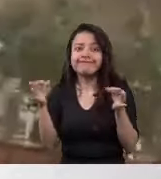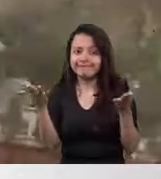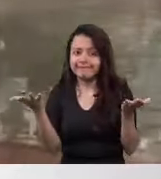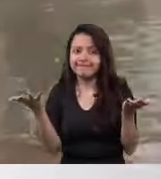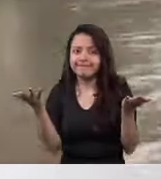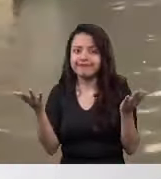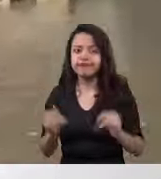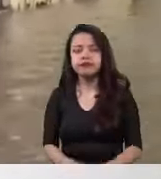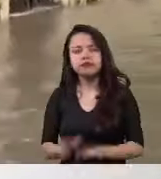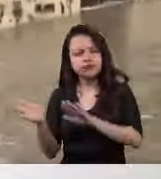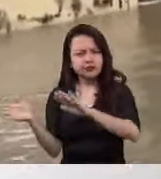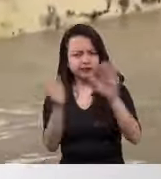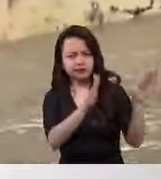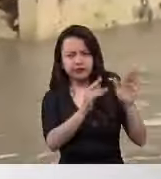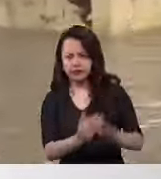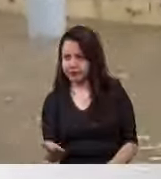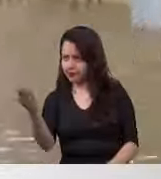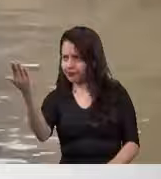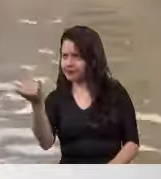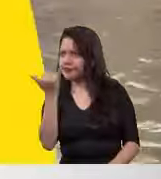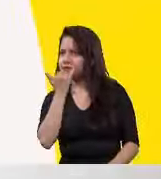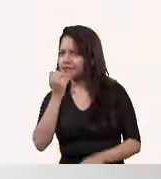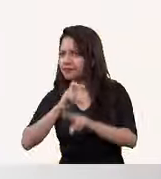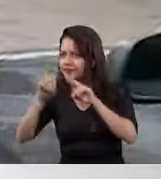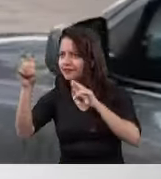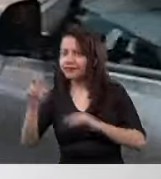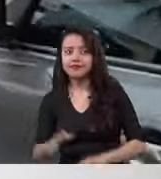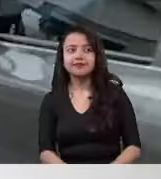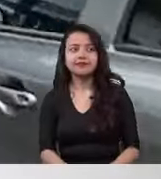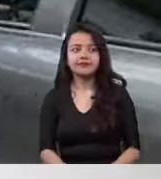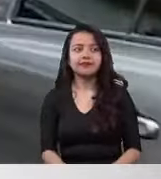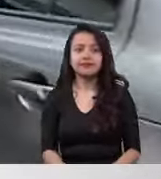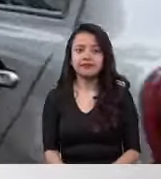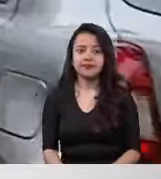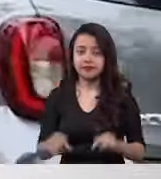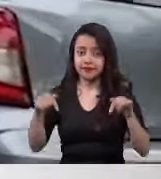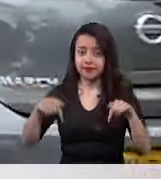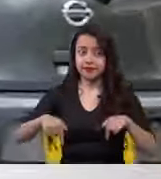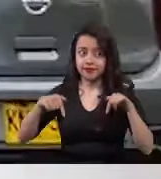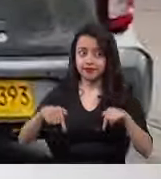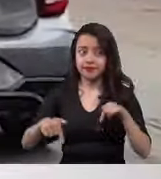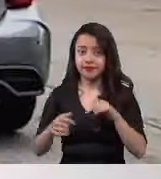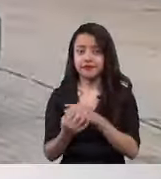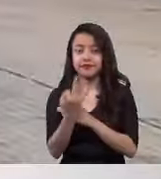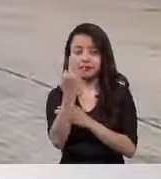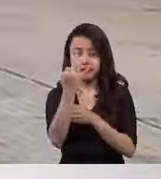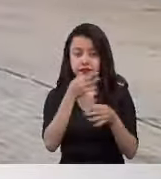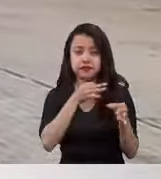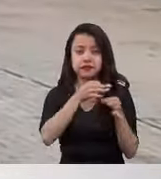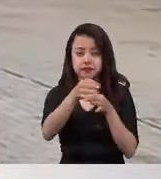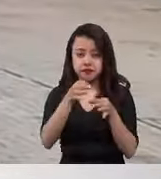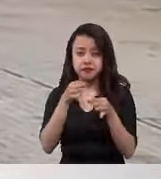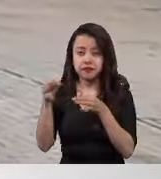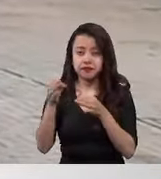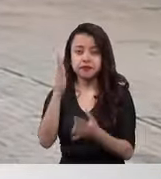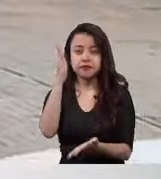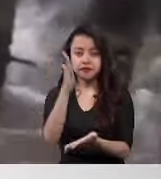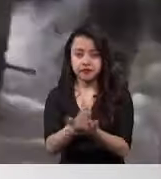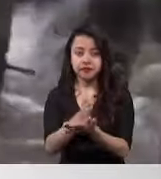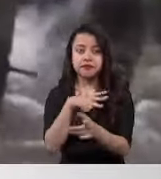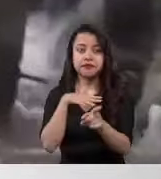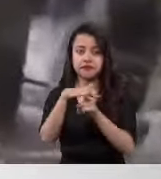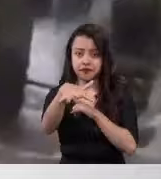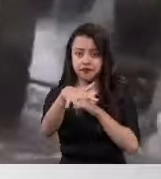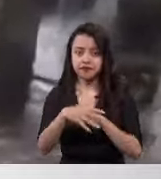otra región del país. Andrés Posada, ¿qué ha pasado en Manizales? En el departamento de Caldas, por lo menos en los tres municipios han resultado afectados por las fuertes